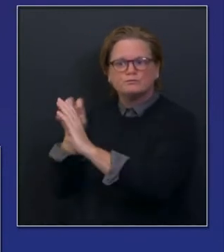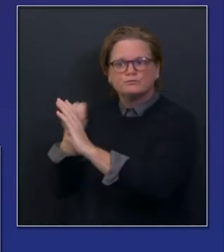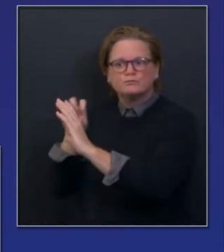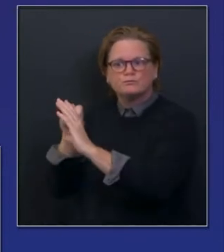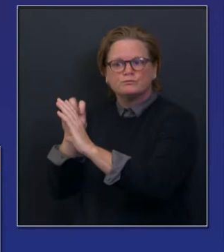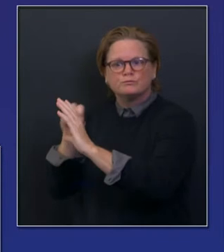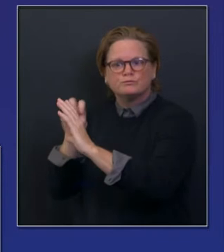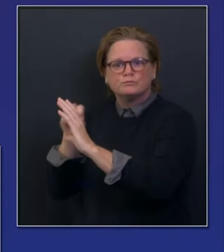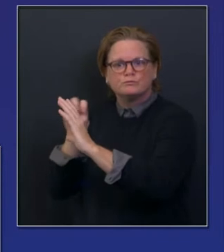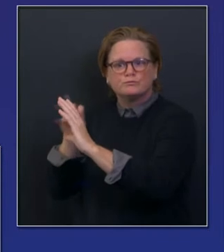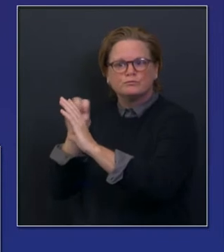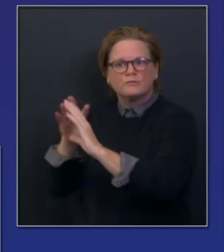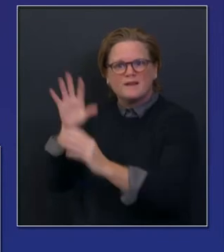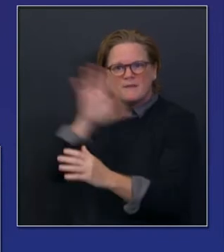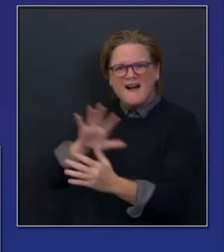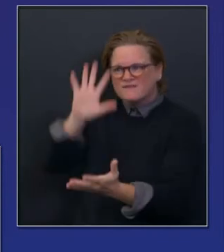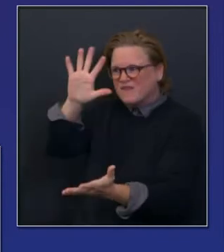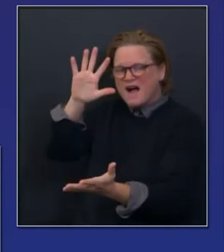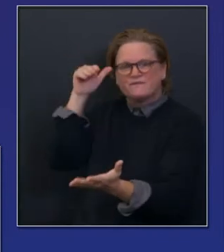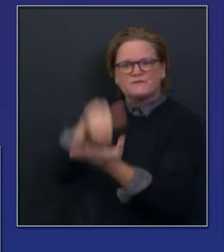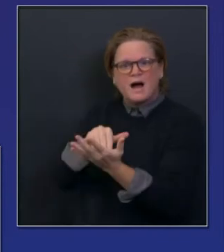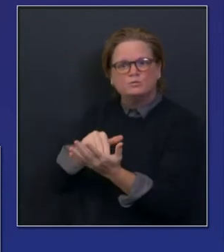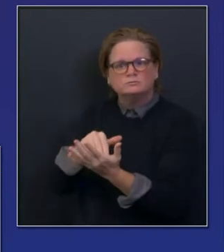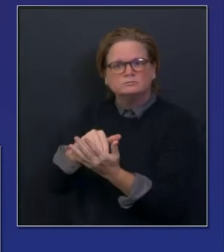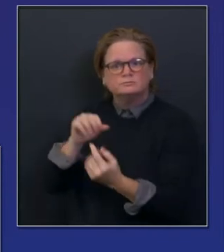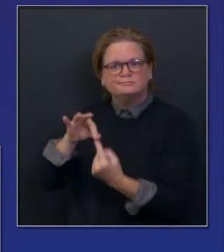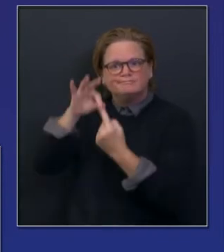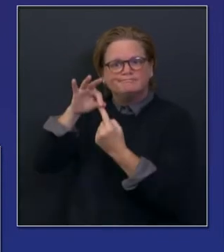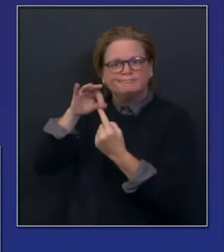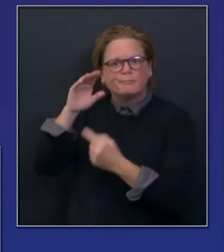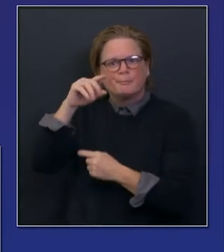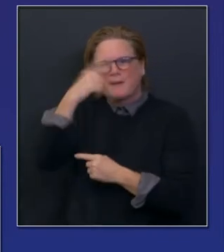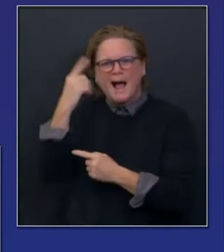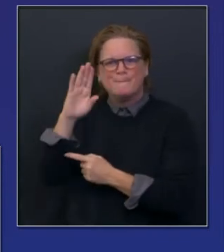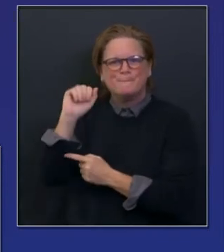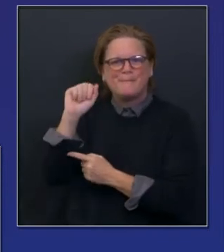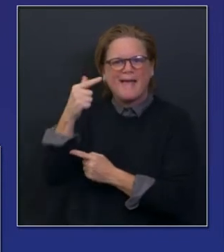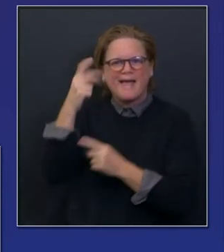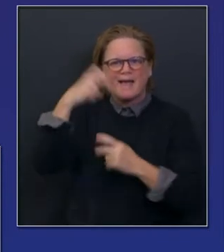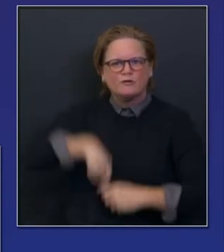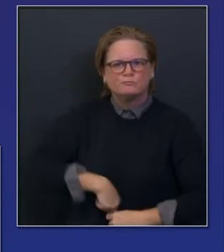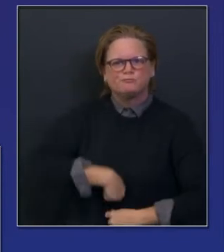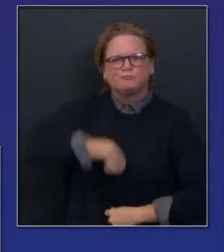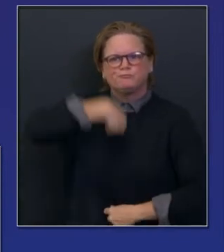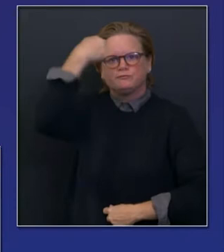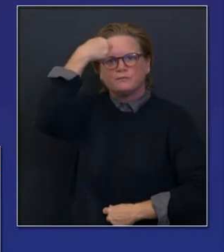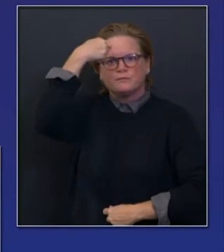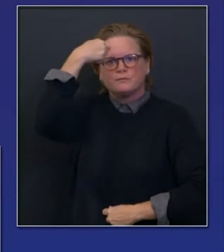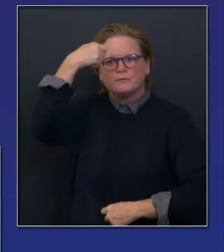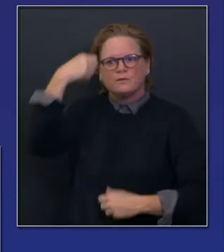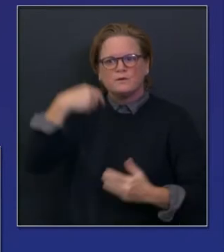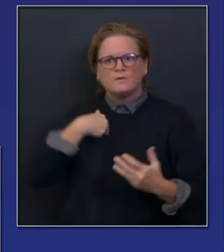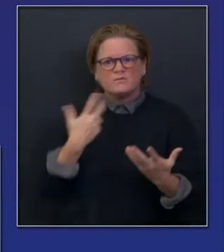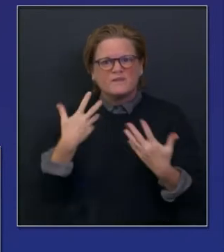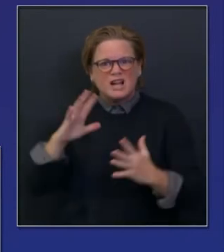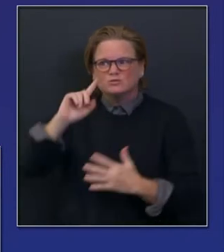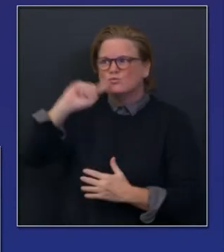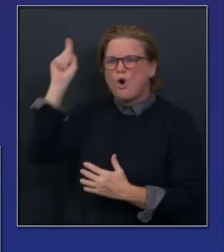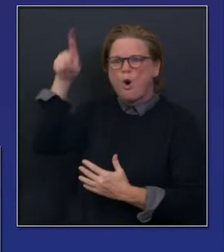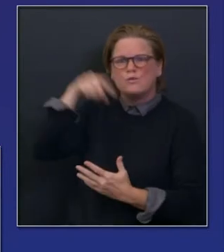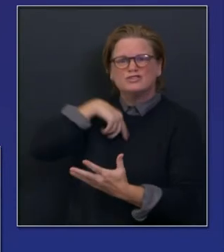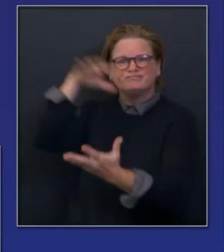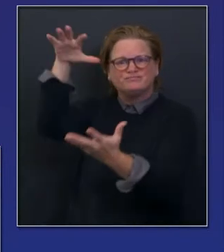5,000 bolsas adicionales para cadáveres y acabamos de distribuirlas en San Diego, Los Ángeles, condado de Inyo.